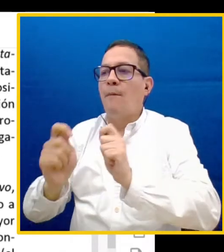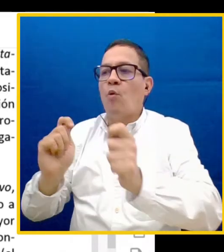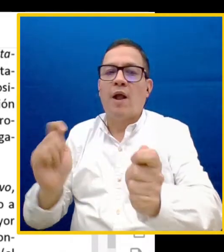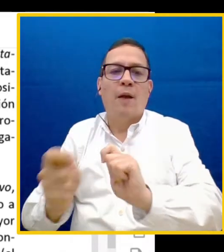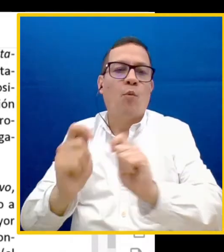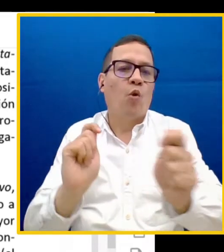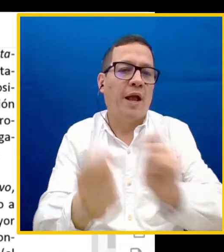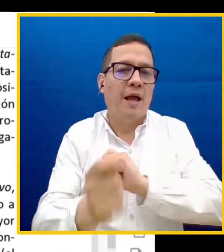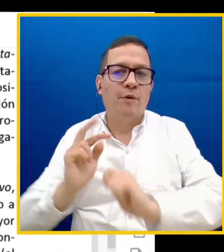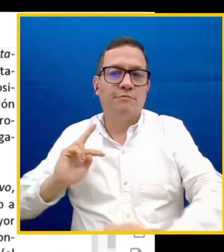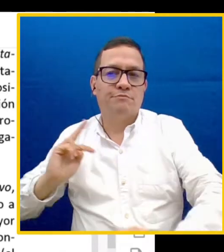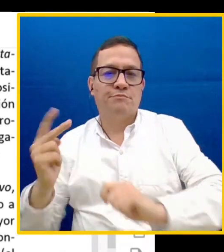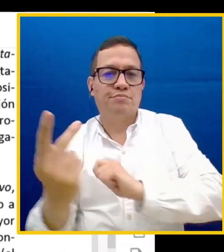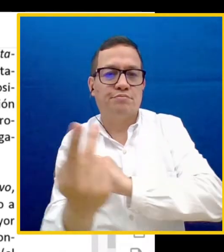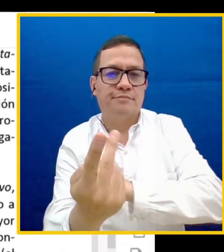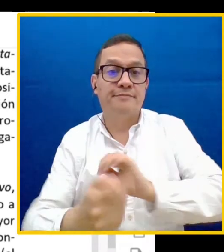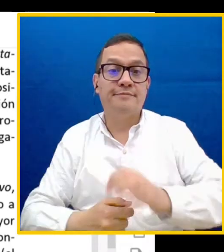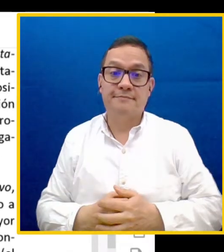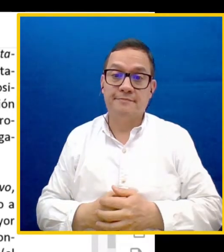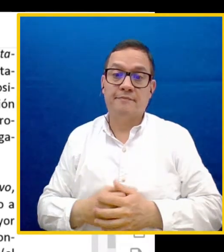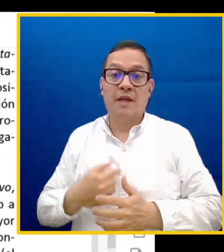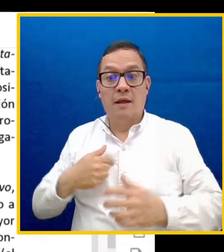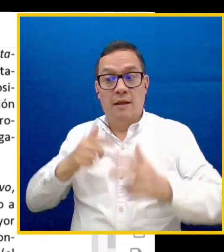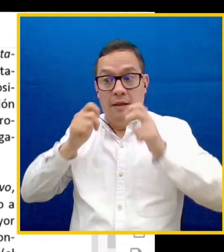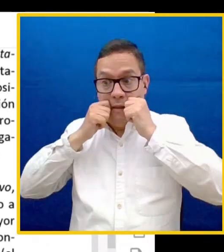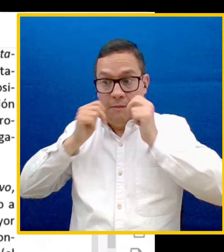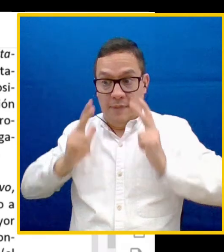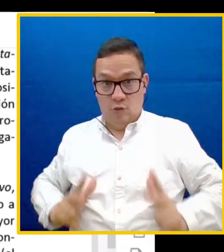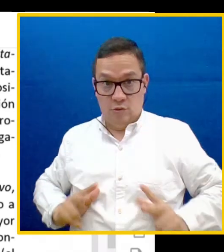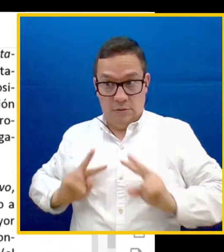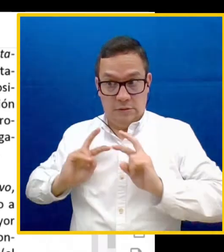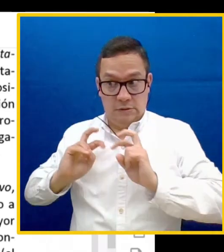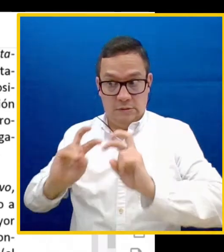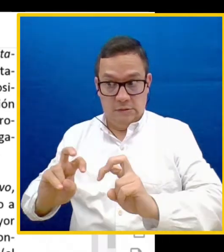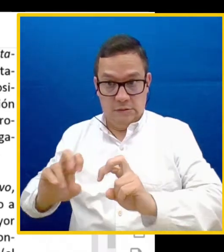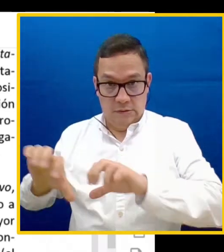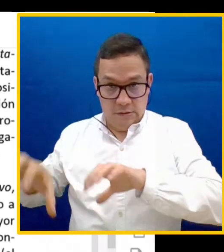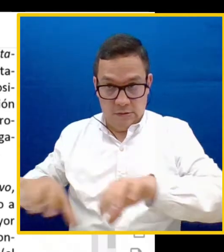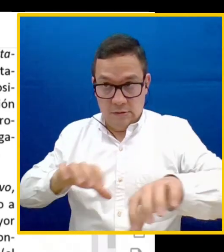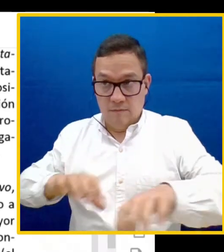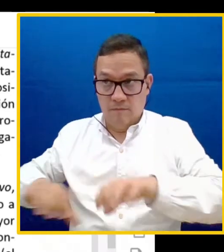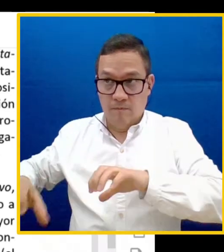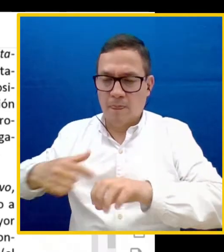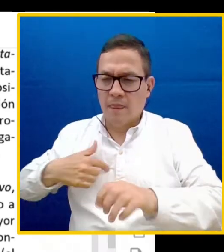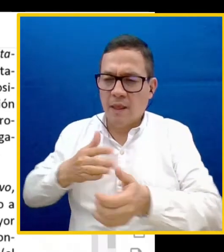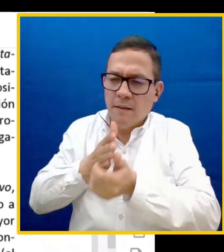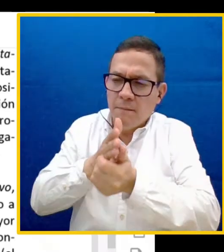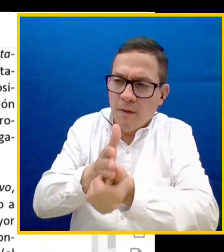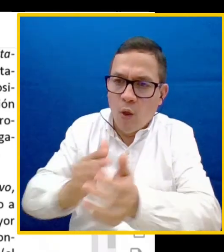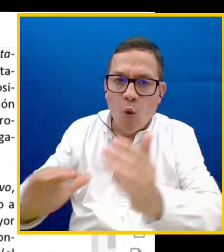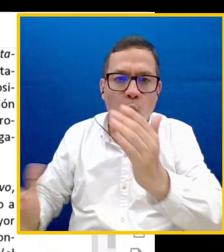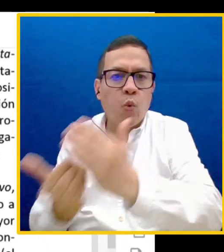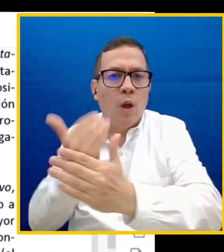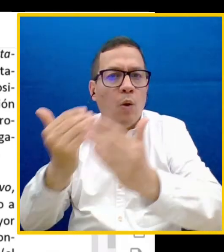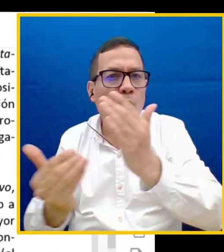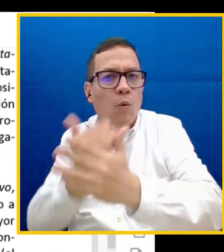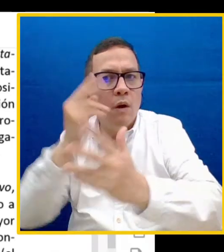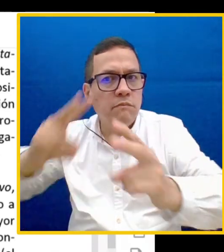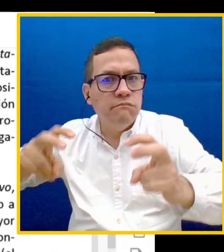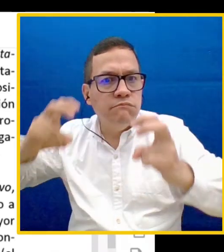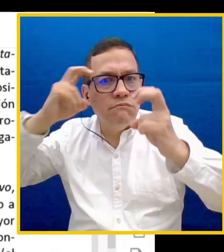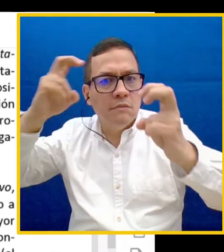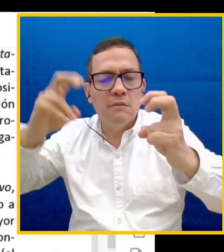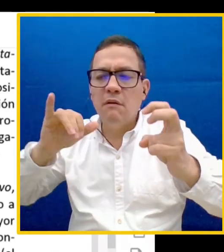La actividad que desarrolla el investigador en estos trabajos, el método a través del cual produce el nuevo conocimiento, es